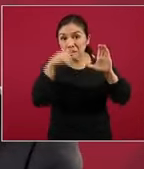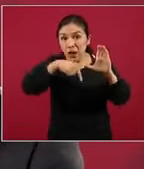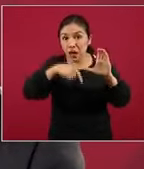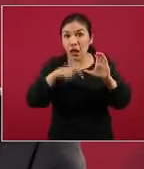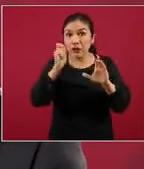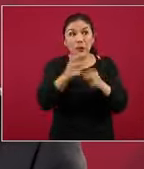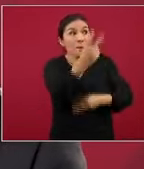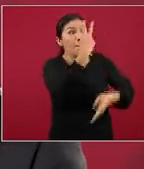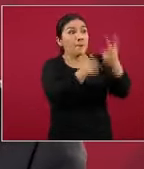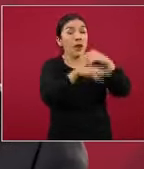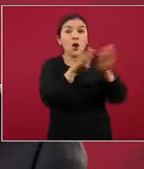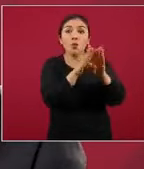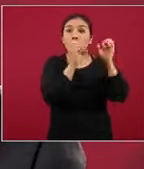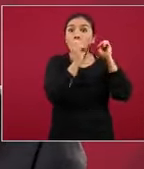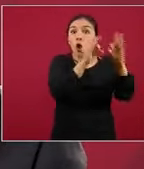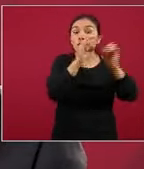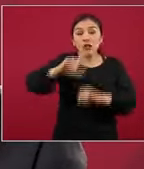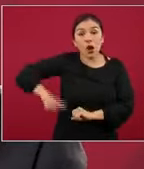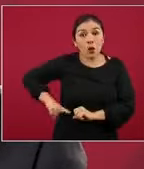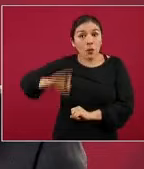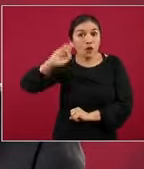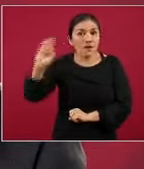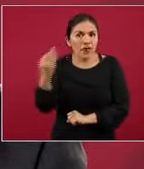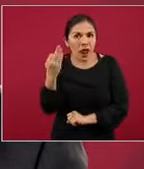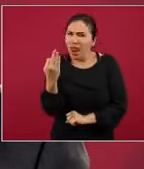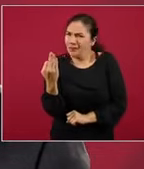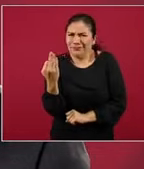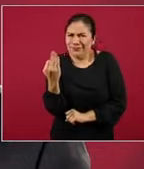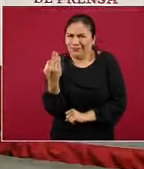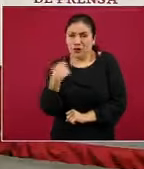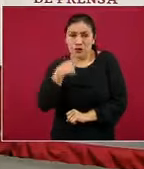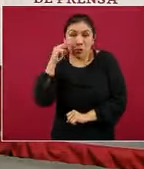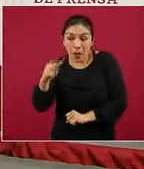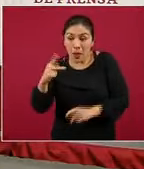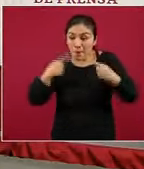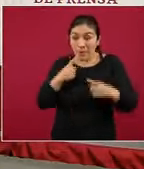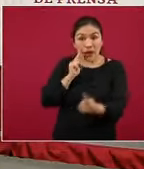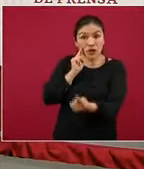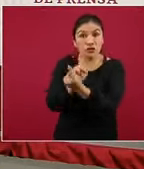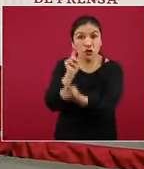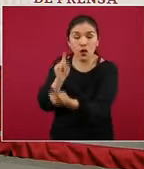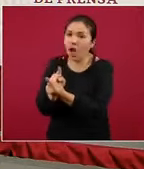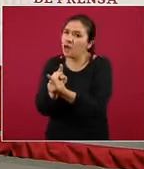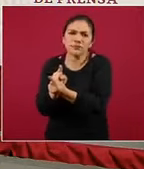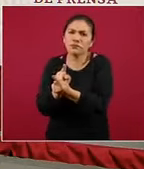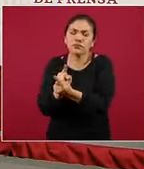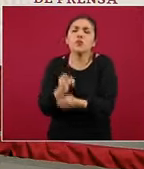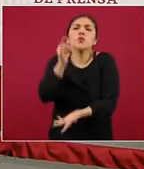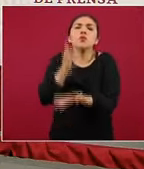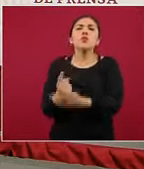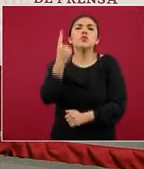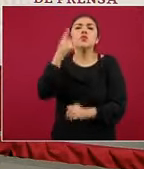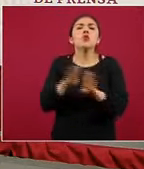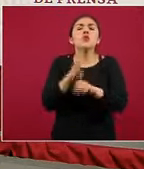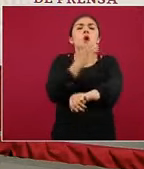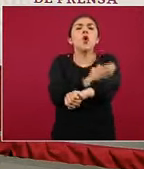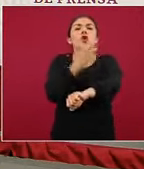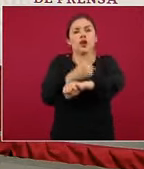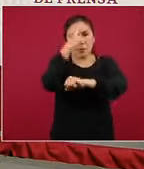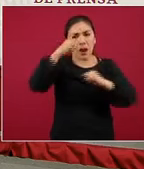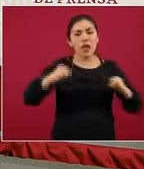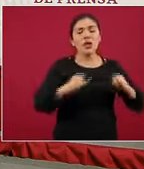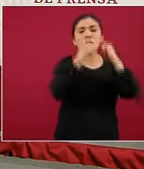procede de oficinas del gobierno federal. Nosotros no vemos pacientes, excepto en la Comisión Coordinadora de los Institutos,